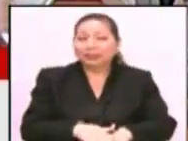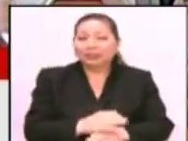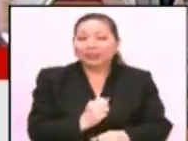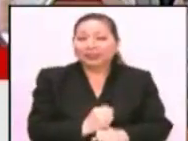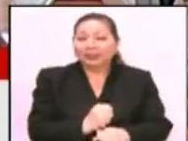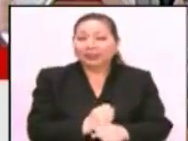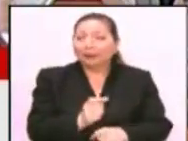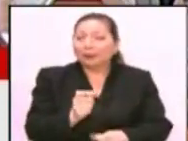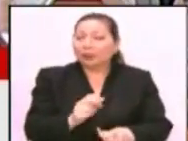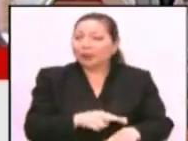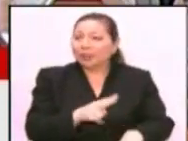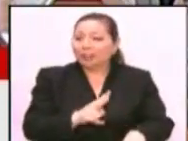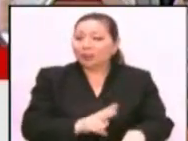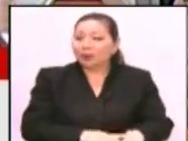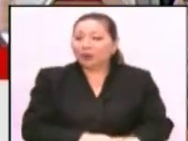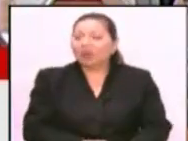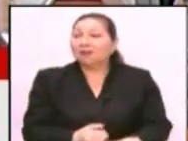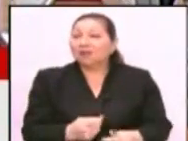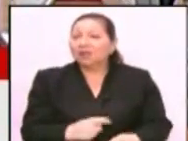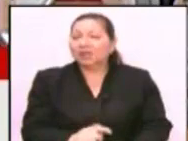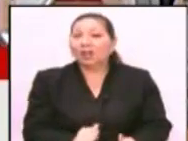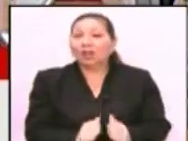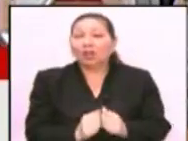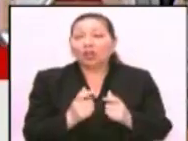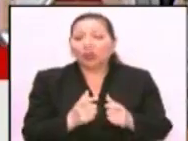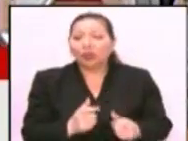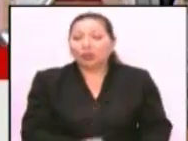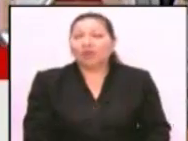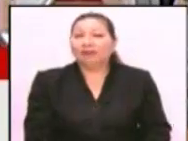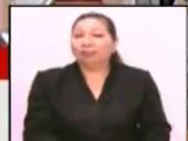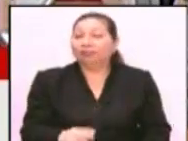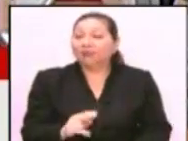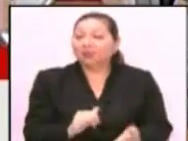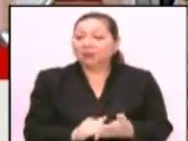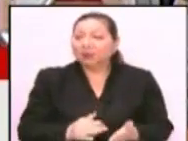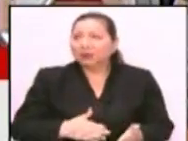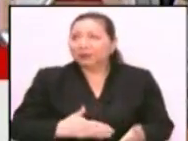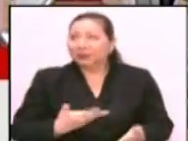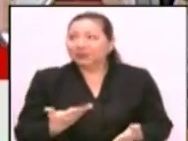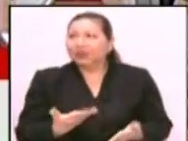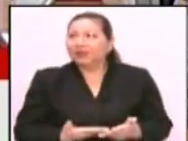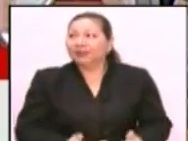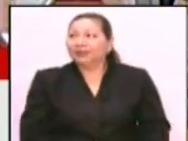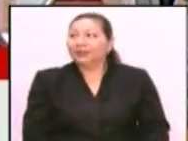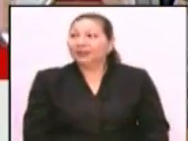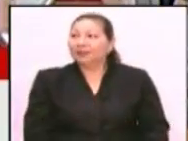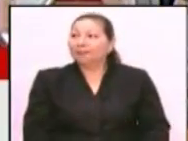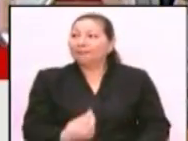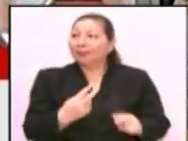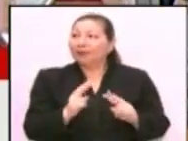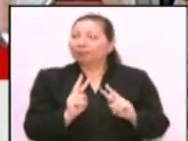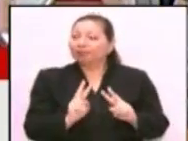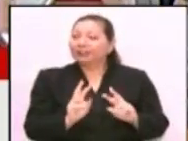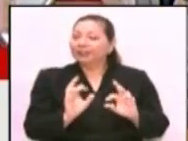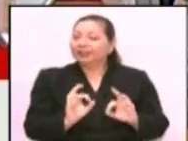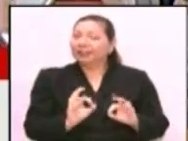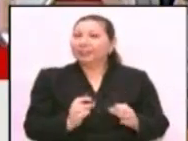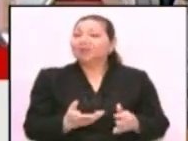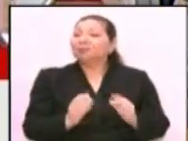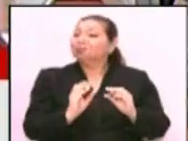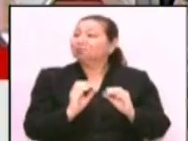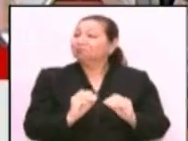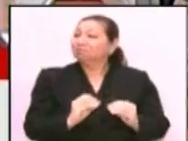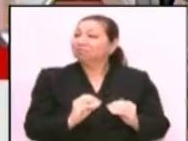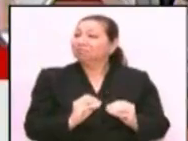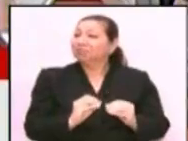trabajo de la persona natural o jurídica nos va a permitir controlar los excesos que se puedan cometer o no. Uno, para verificar efectivamente de que se esté dando